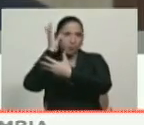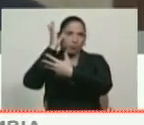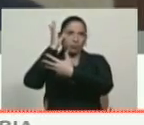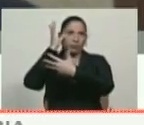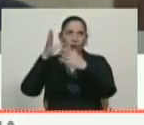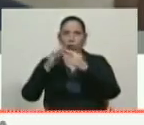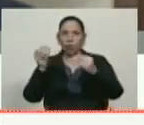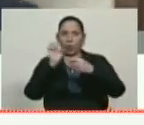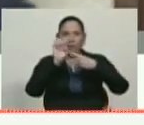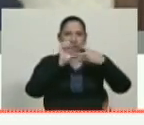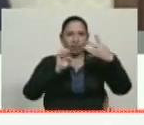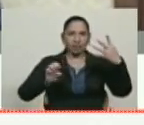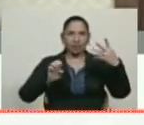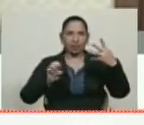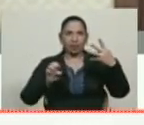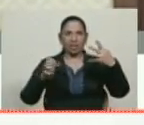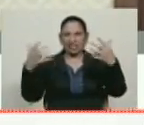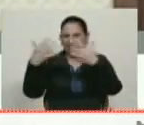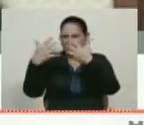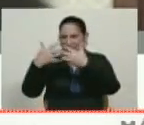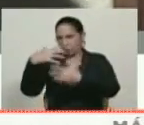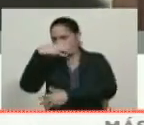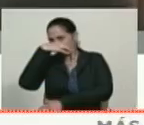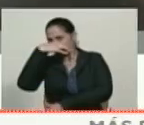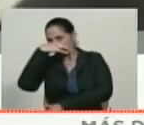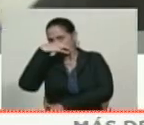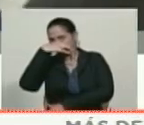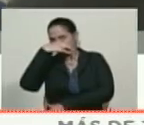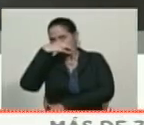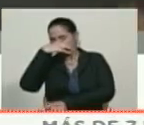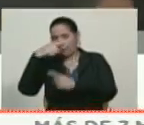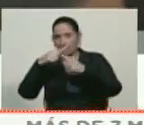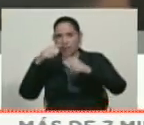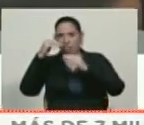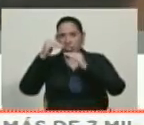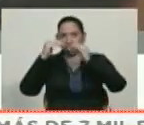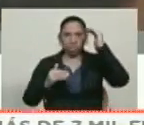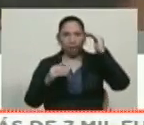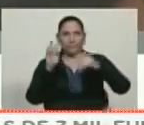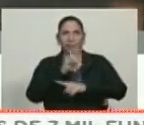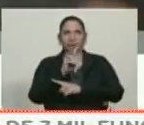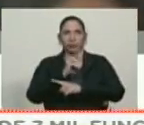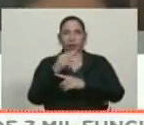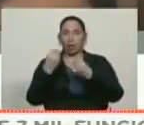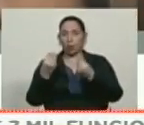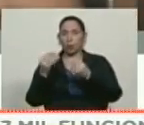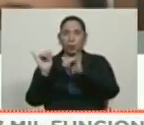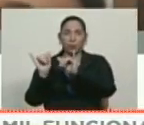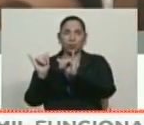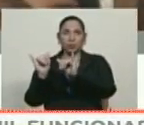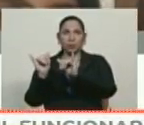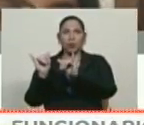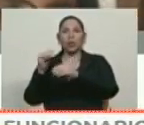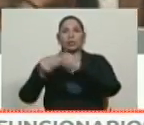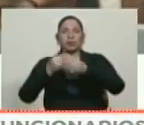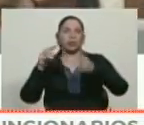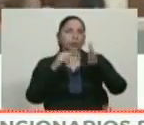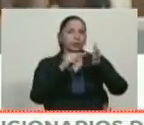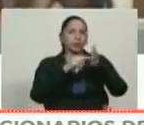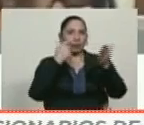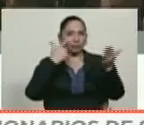toda una estrategia, una guerrilla subversiva para desestabilizar Venezuela como mismo hicieron en Siria?